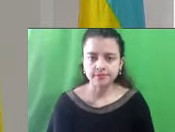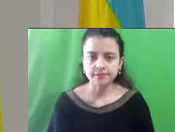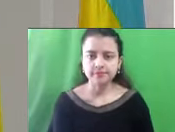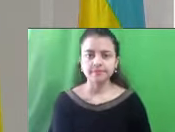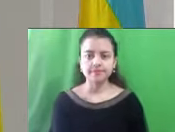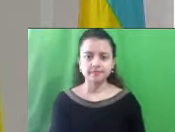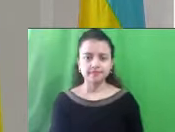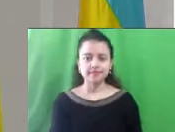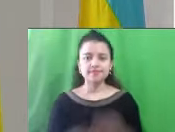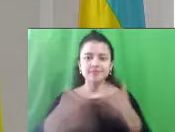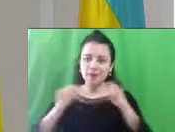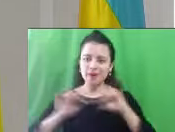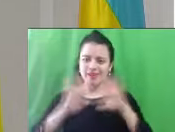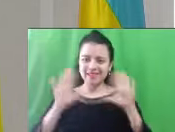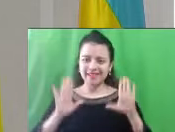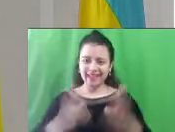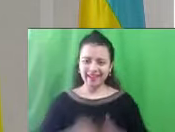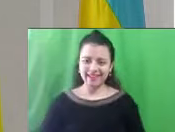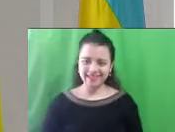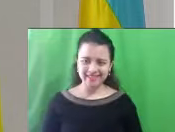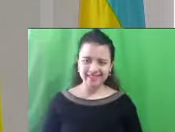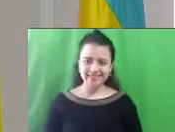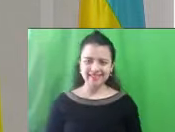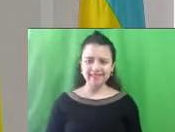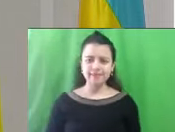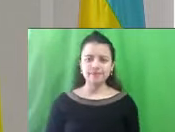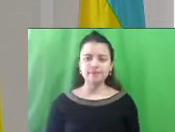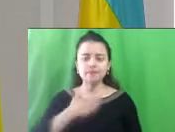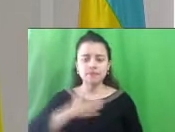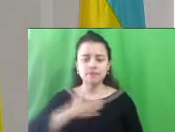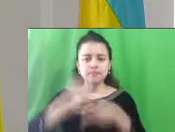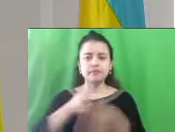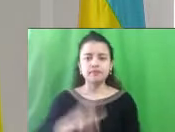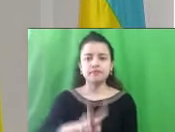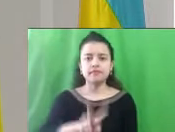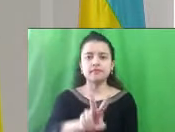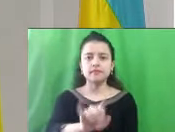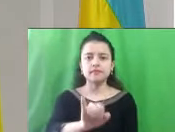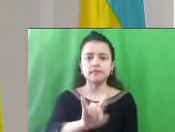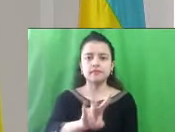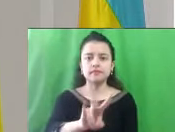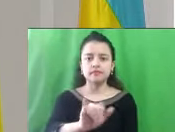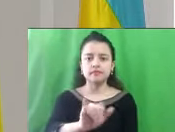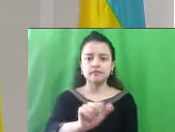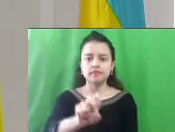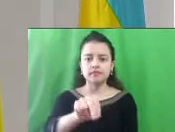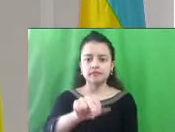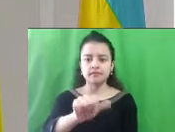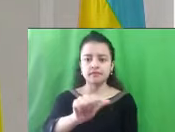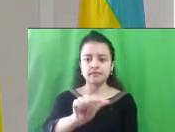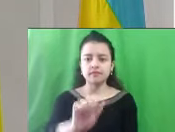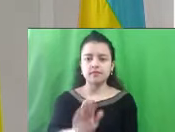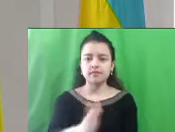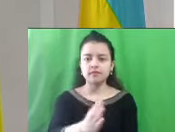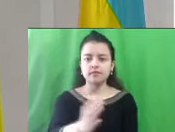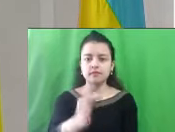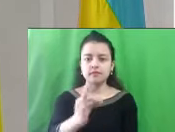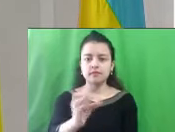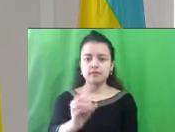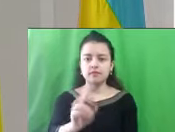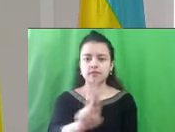Buenos días. Mi nombre es Viviana Torres, yo soy la secretaria general de la empresa Aguas de Facatativá.